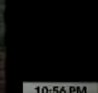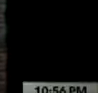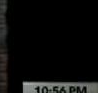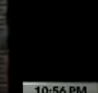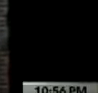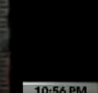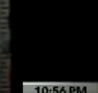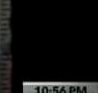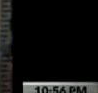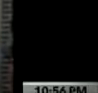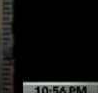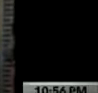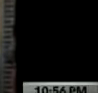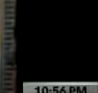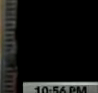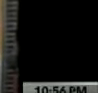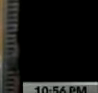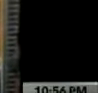fui visto por una doctora.